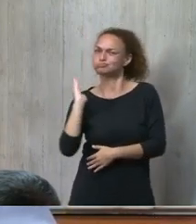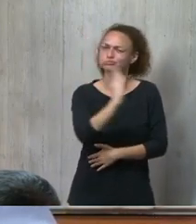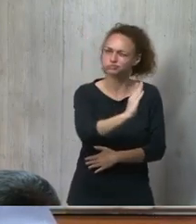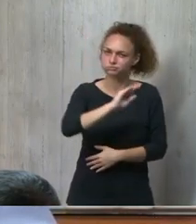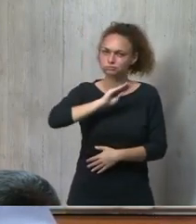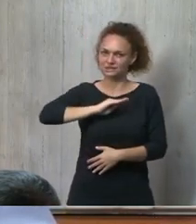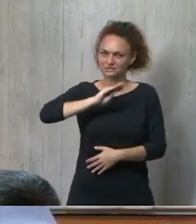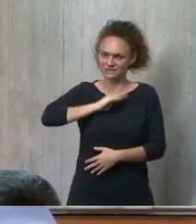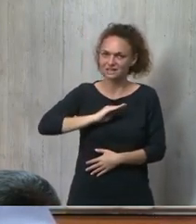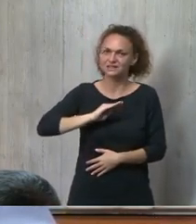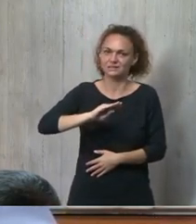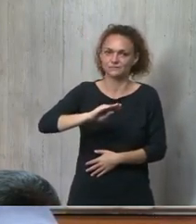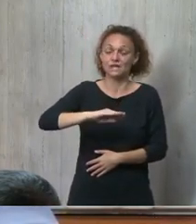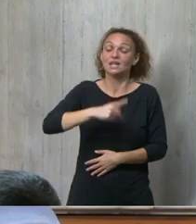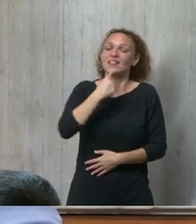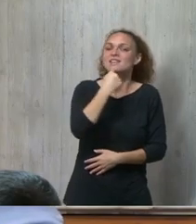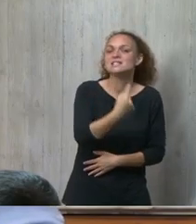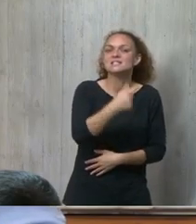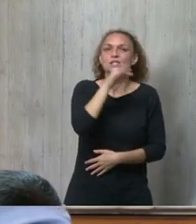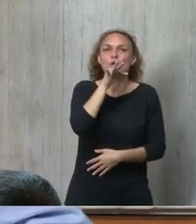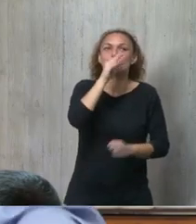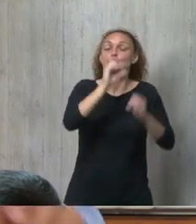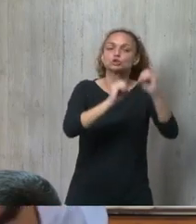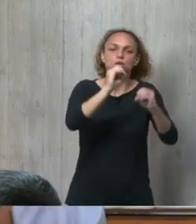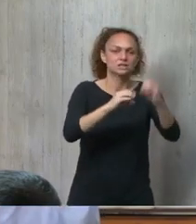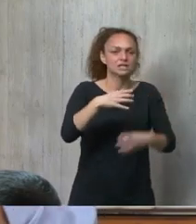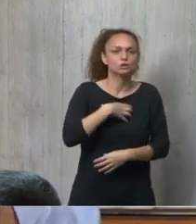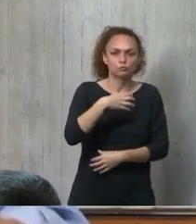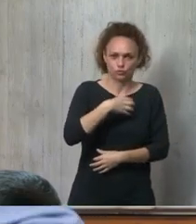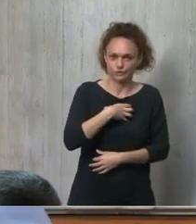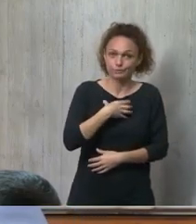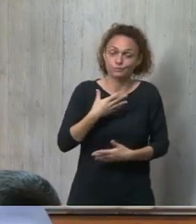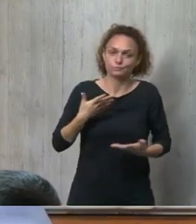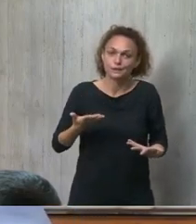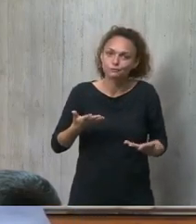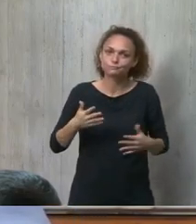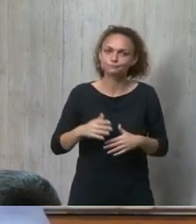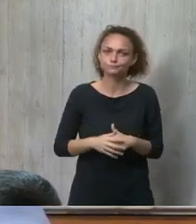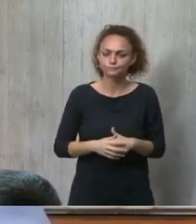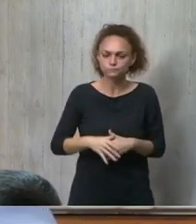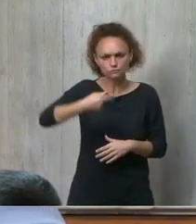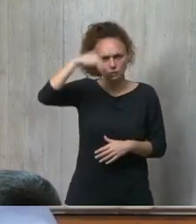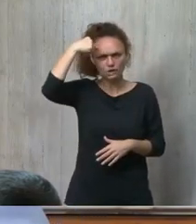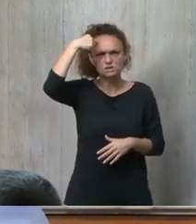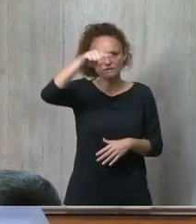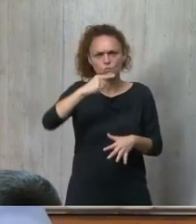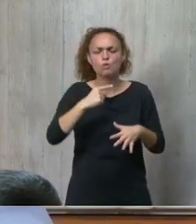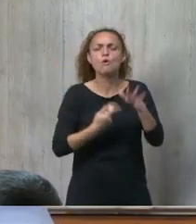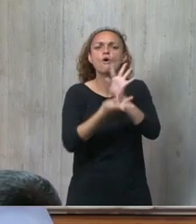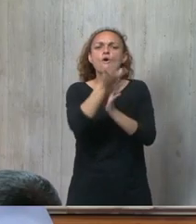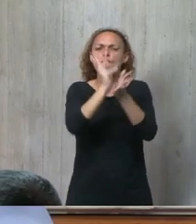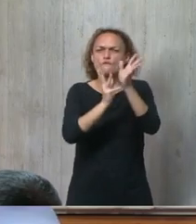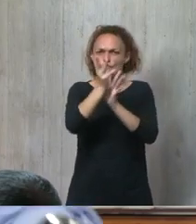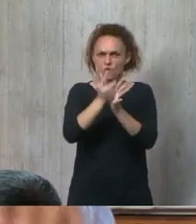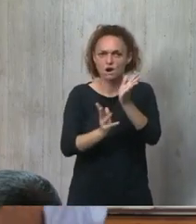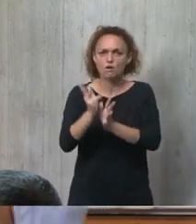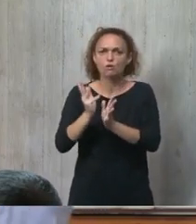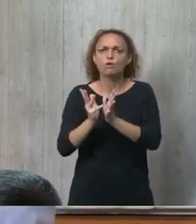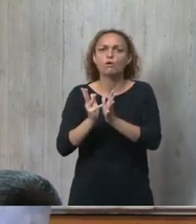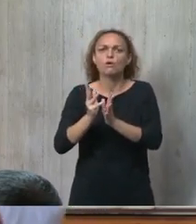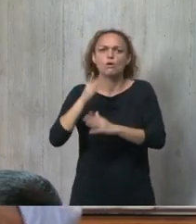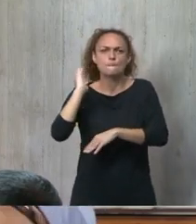en qué porcentaje. Sabíamos que sobre todo el fuego había hecho daño en